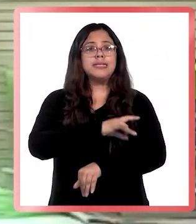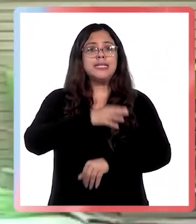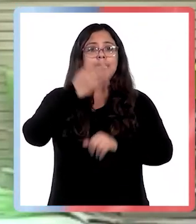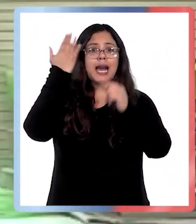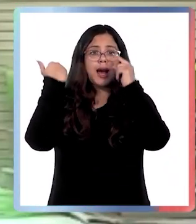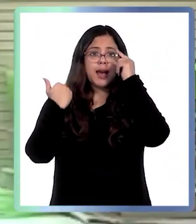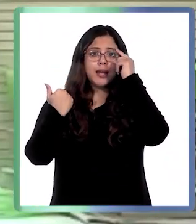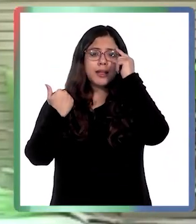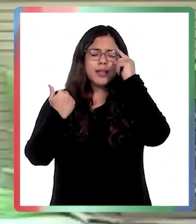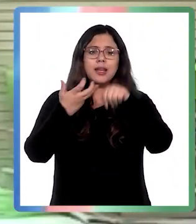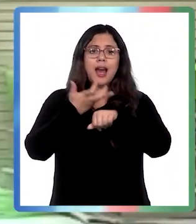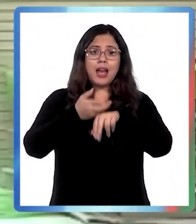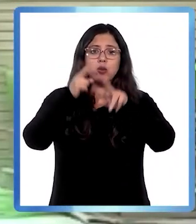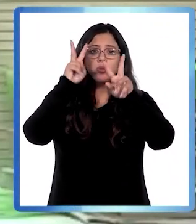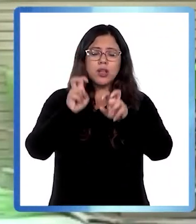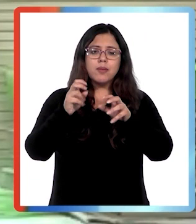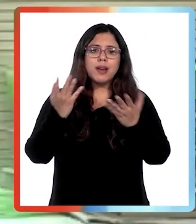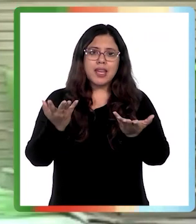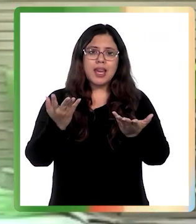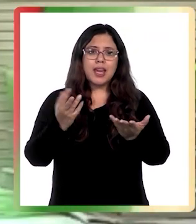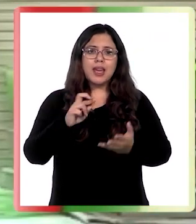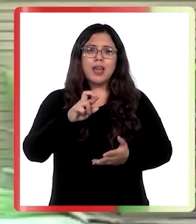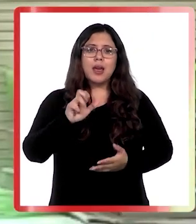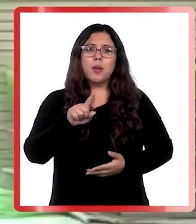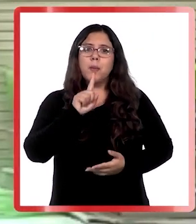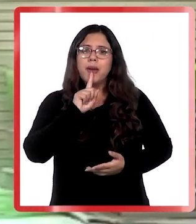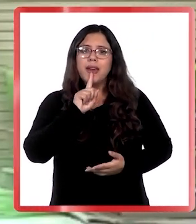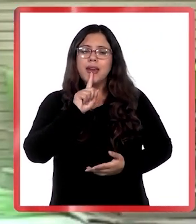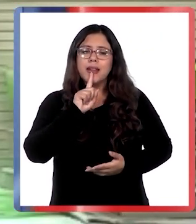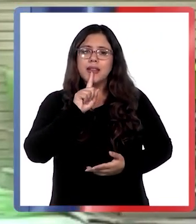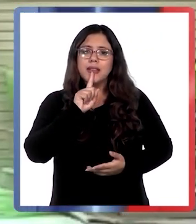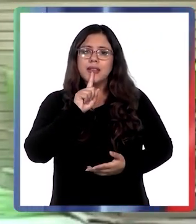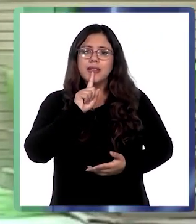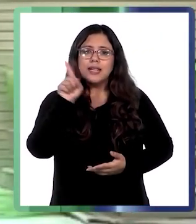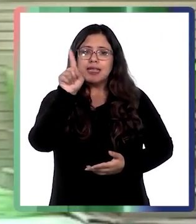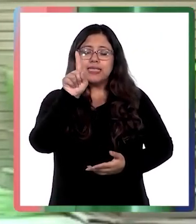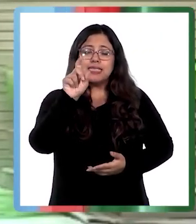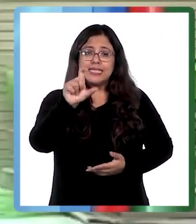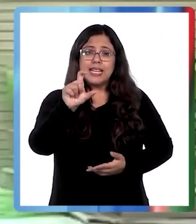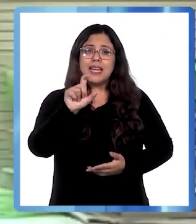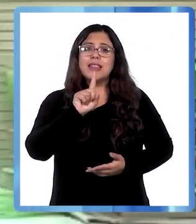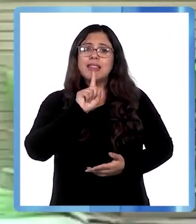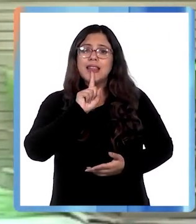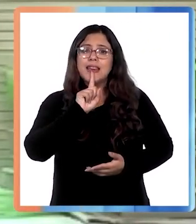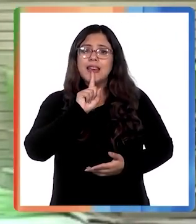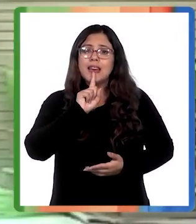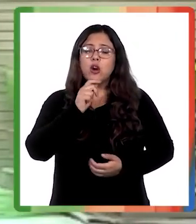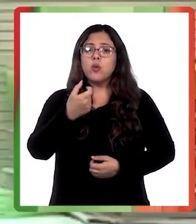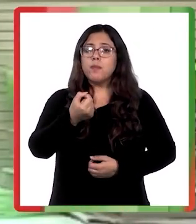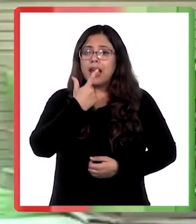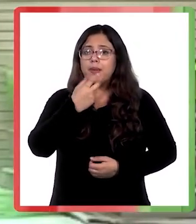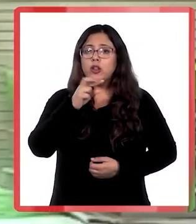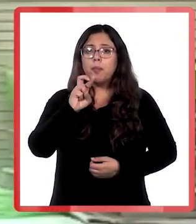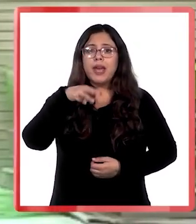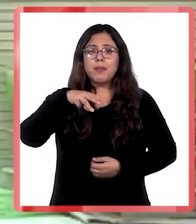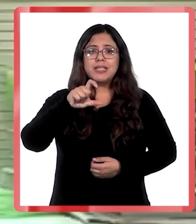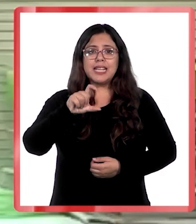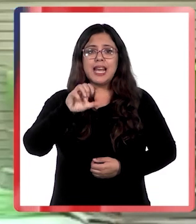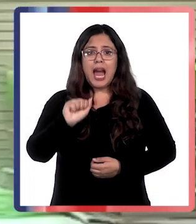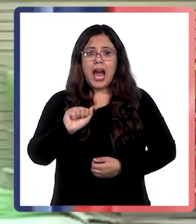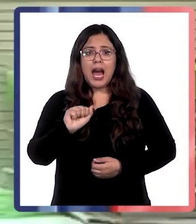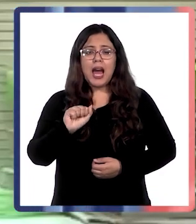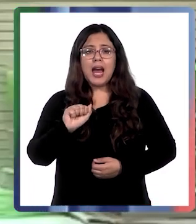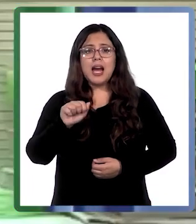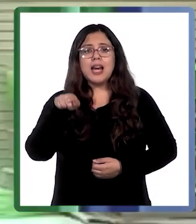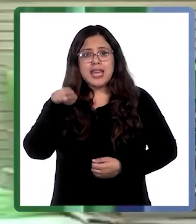PET para próstata, un PET-CT con un medicamento que se llama PMSA, y en eso hay bastante experiencia, pero ese